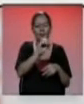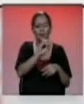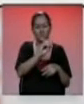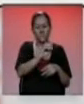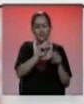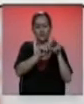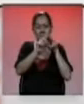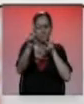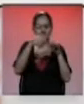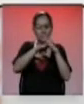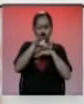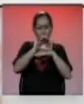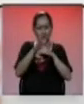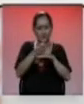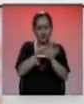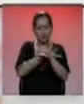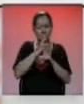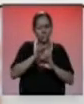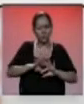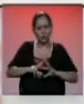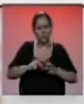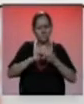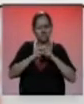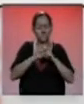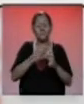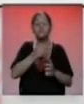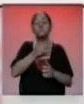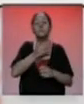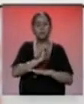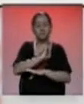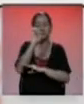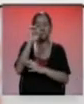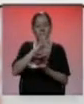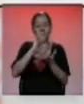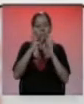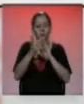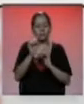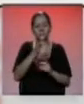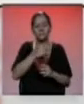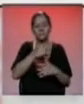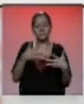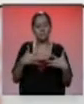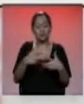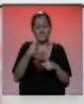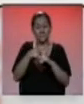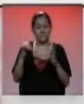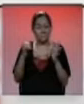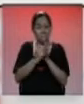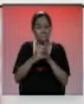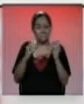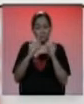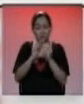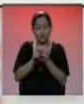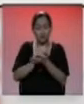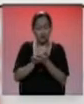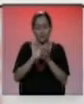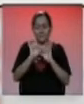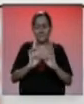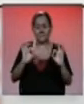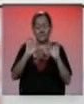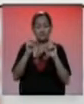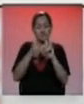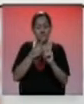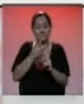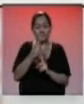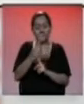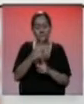corruptos están con ellos y tienen terror de una victoria de la revolución porque no quedarán en la impunidad primero dijeron que